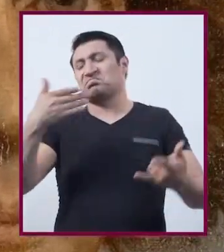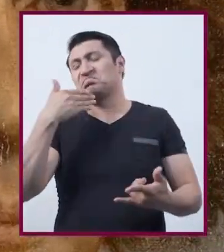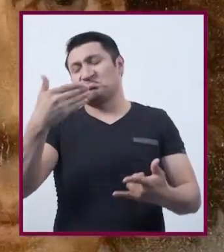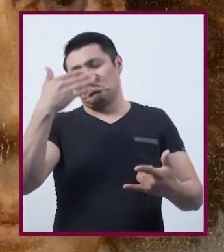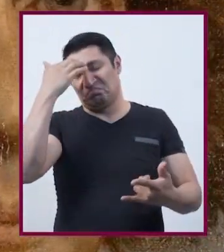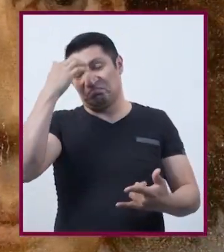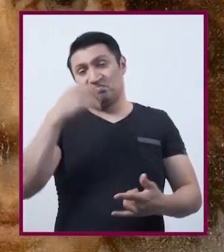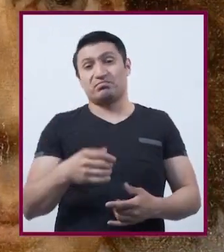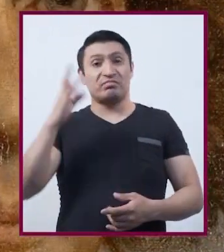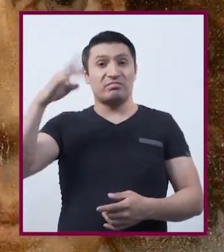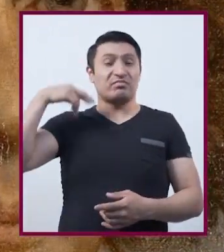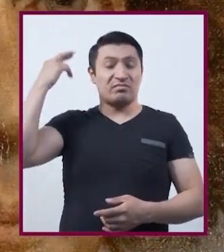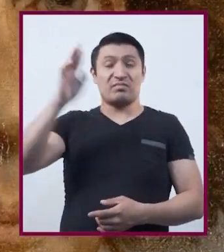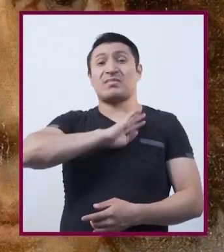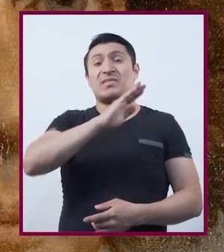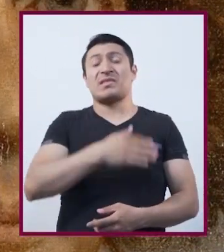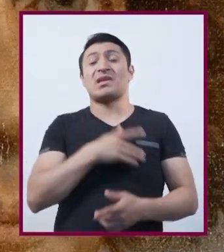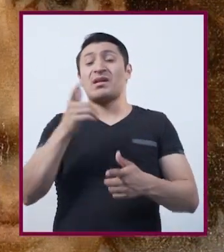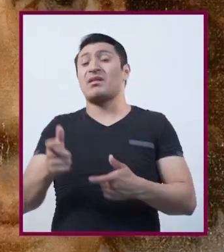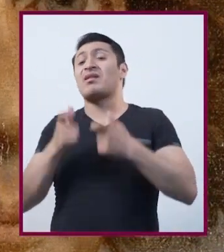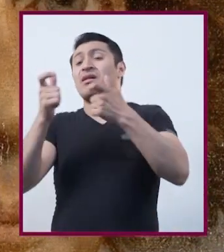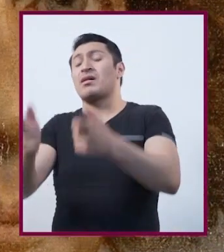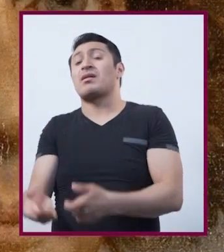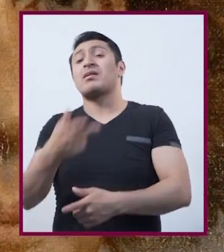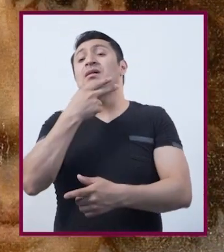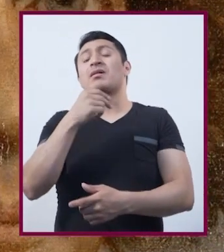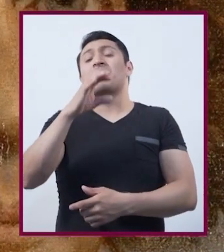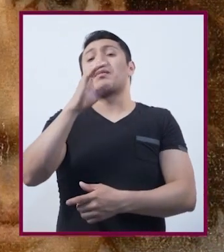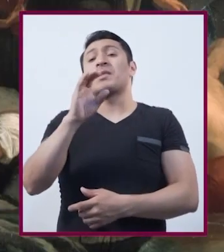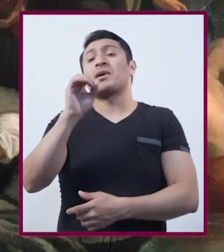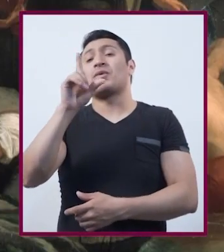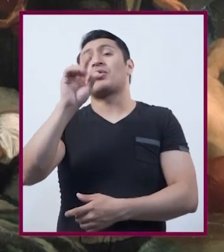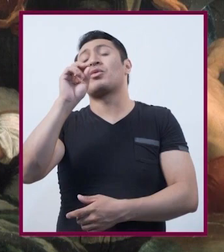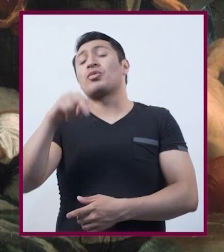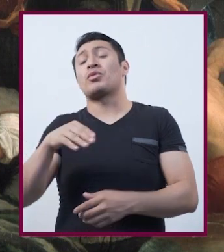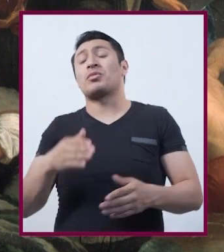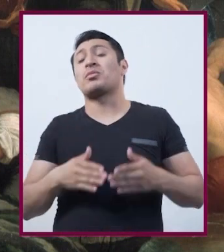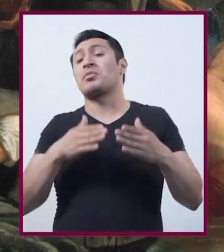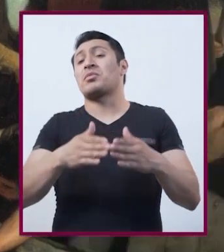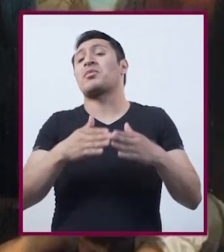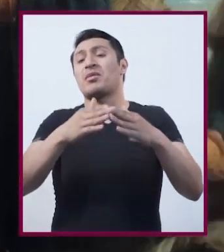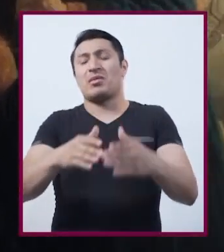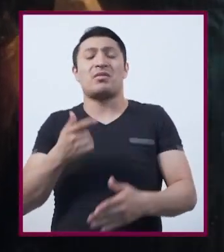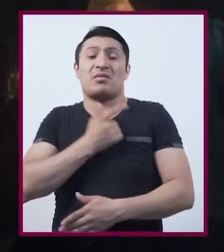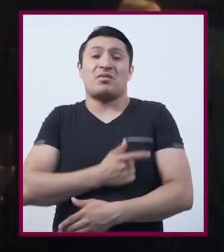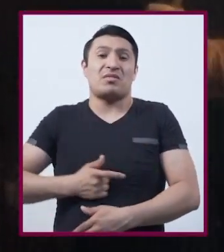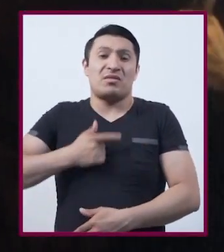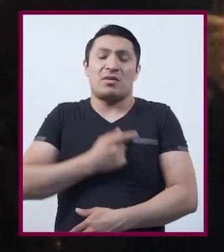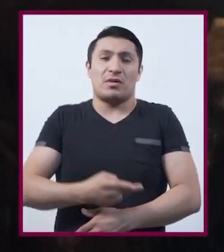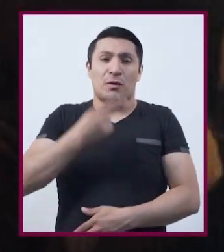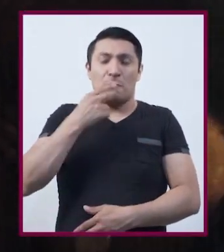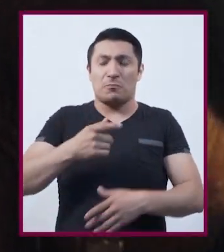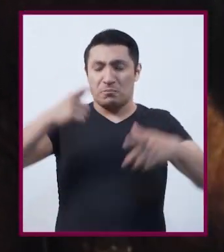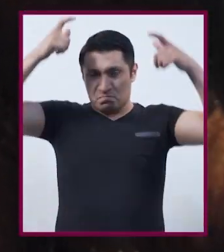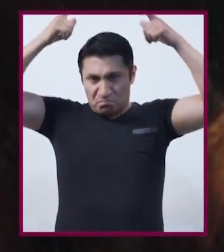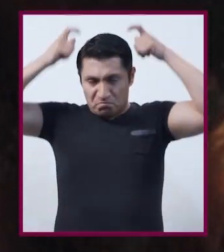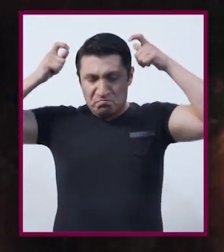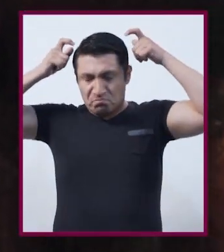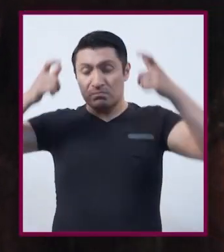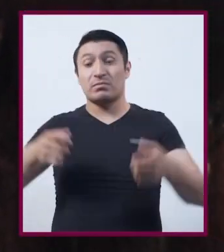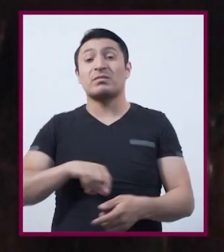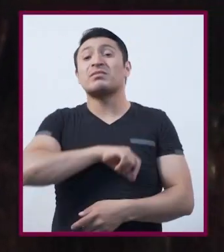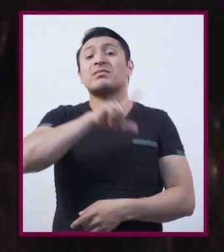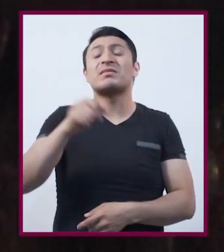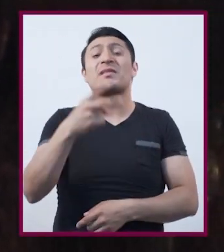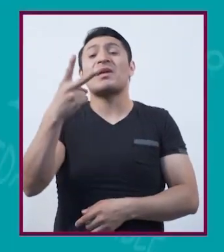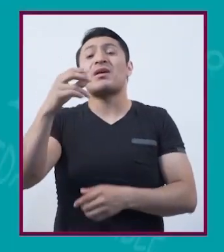Cristóbal Colón, quien gustaba de usar un simpático sombrerito, y luego de 2 meses y pico de viaje, sus hombres y él desembarcaron en